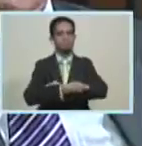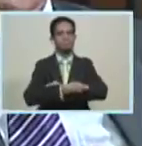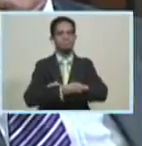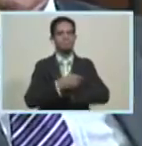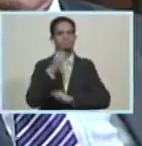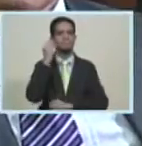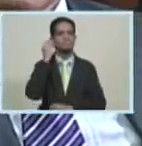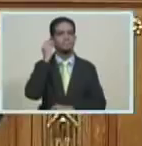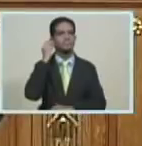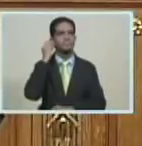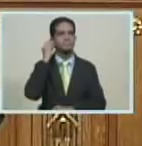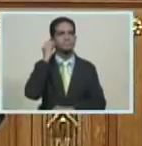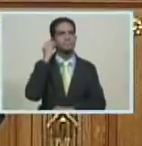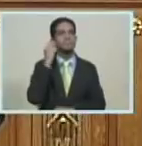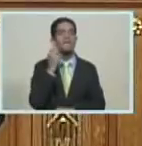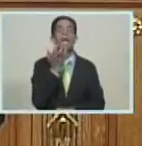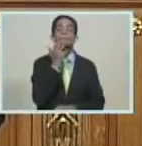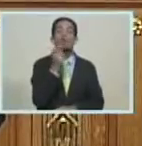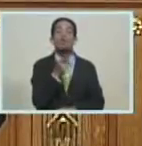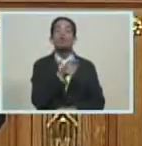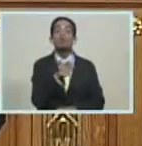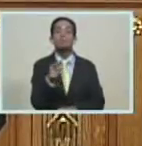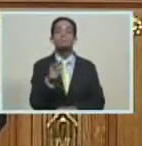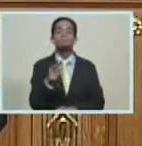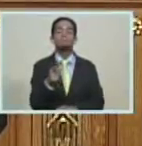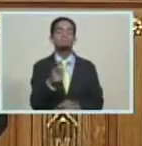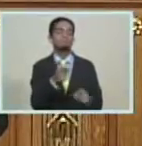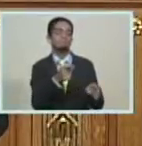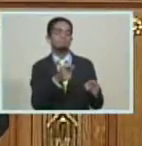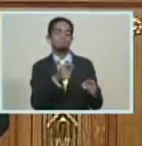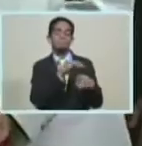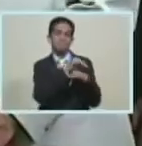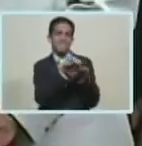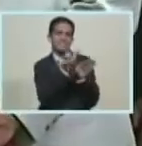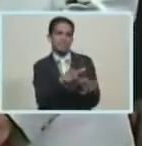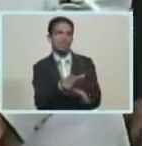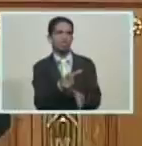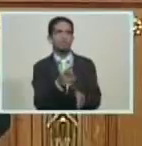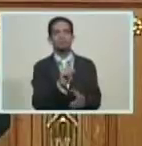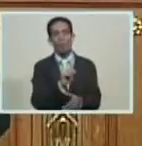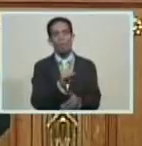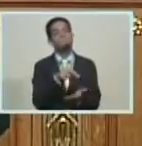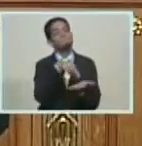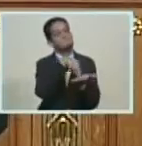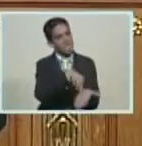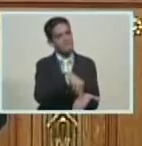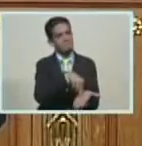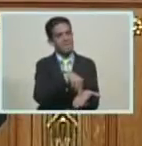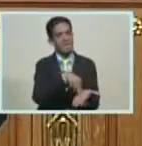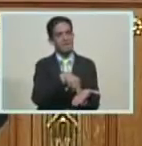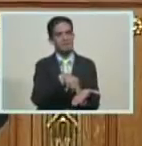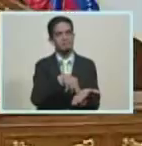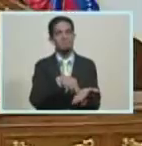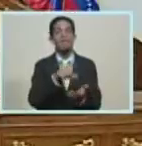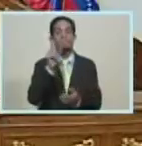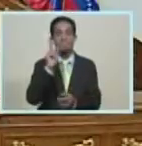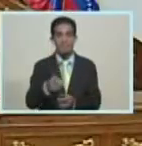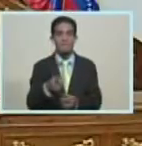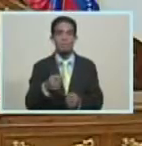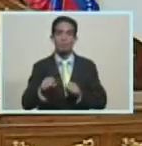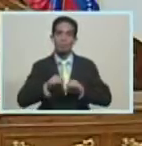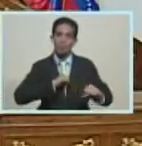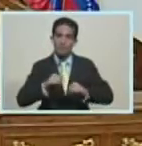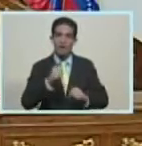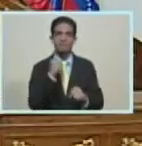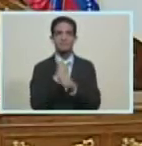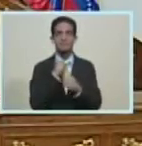mía. No se sienta mal el ministro y vaya a ponerse a llorar. Firmeza. Pero tenemos que ser objetivos. La